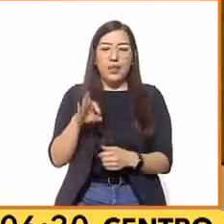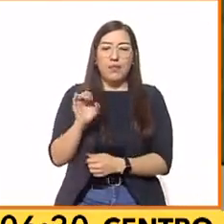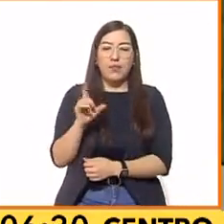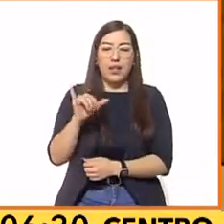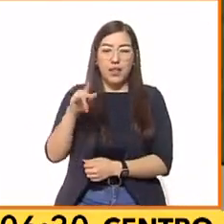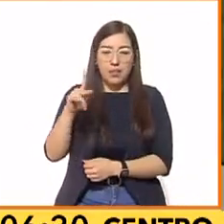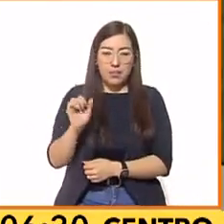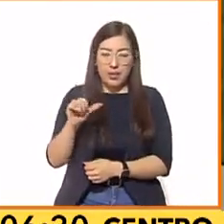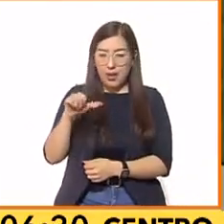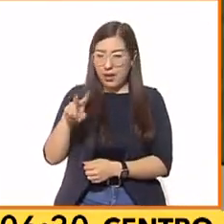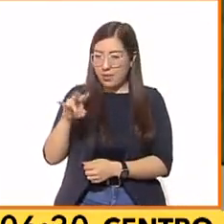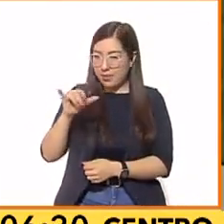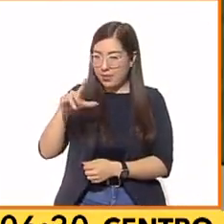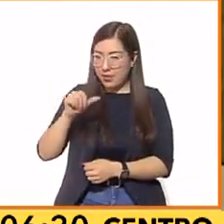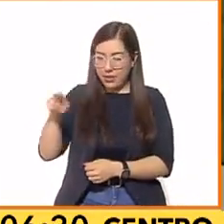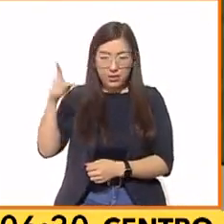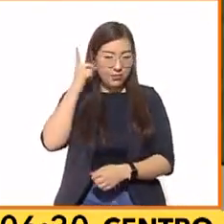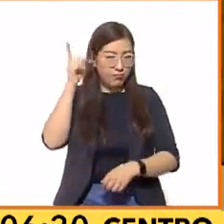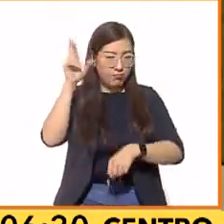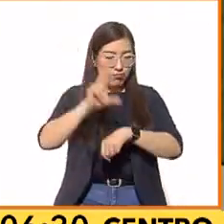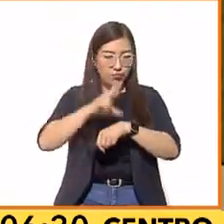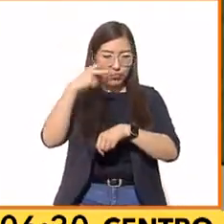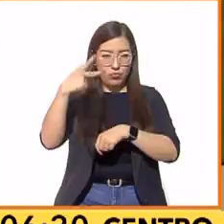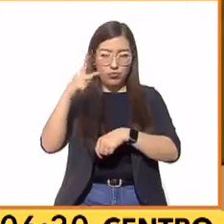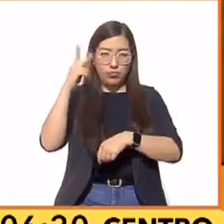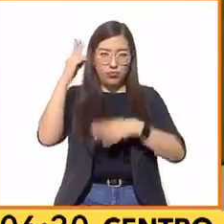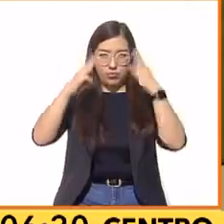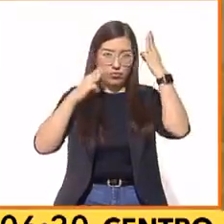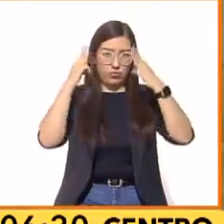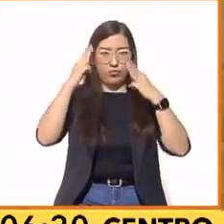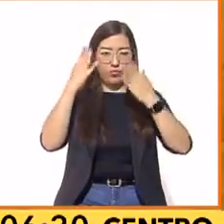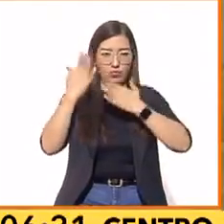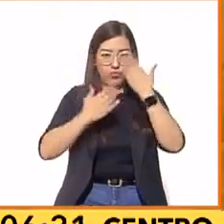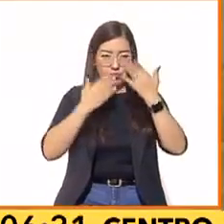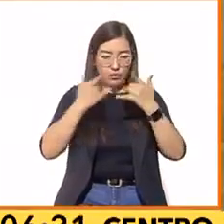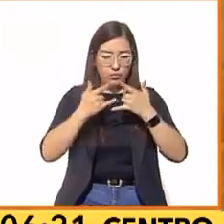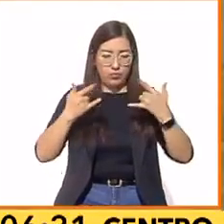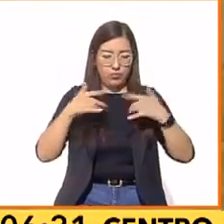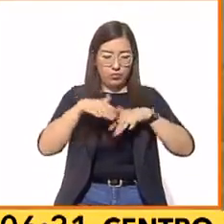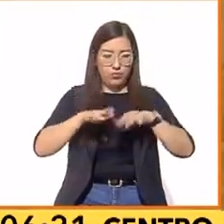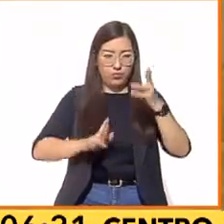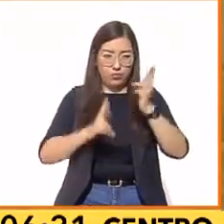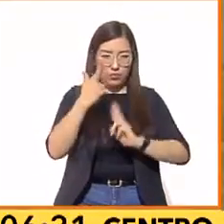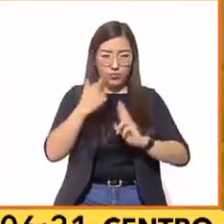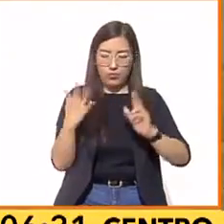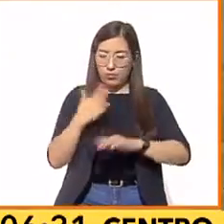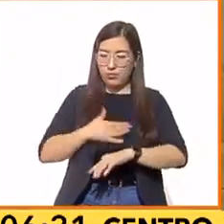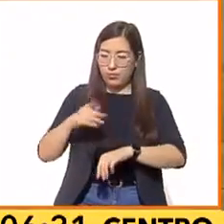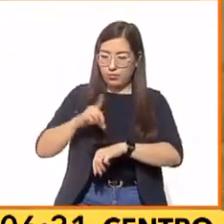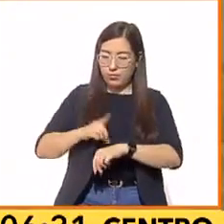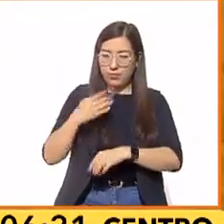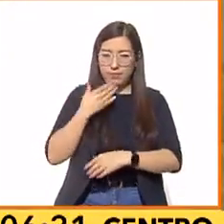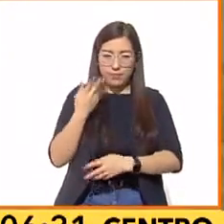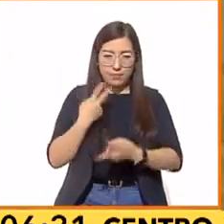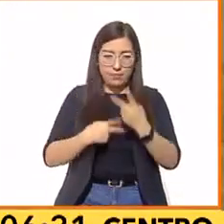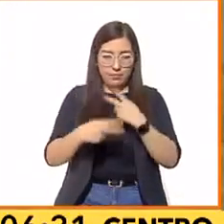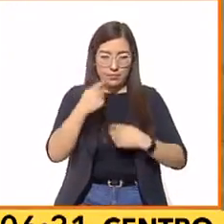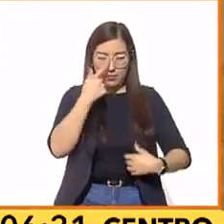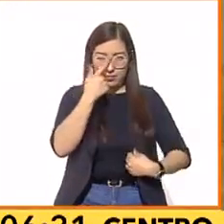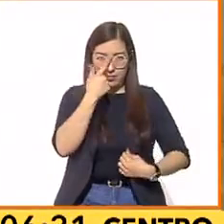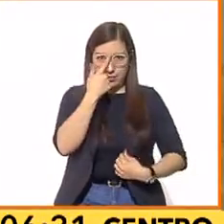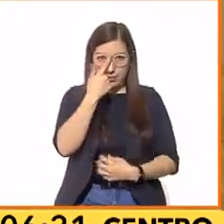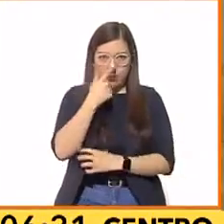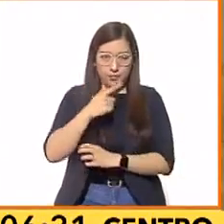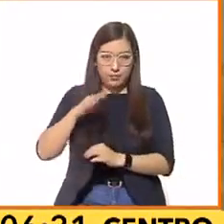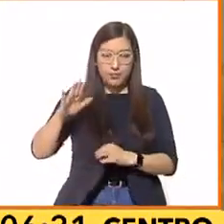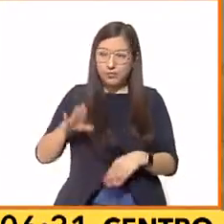director del Instituto Nacional de Estudios Históricos de las Revoluciones de México. Buenos días, doctor Felipe Muy Ávila. buenos días, Bienvenido. muchas gracias. Gracias. ¿Cómo Gracias estás, por Felipe? estar acá.